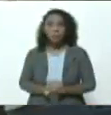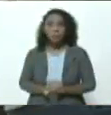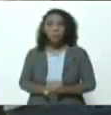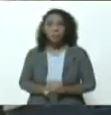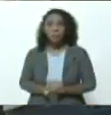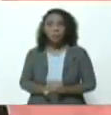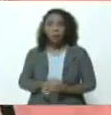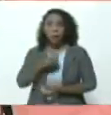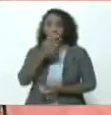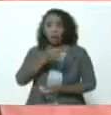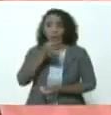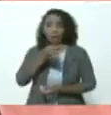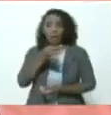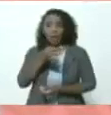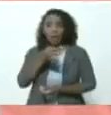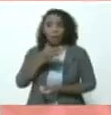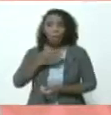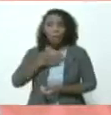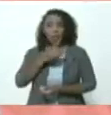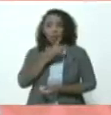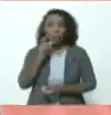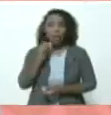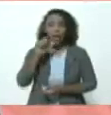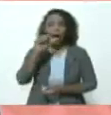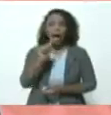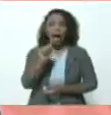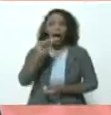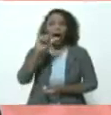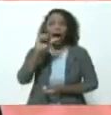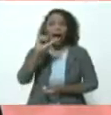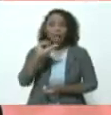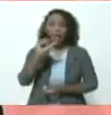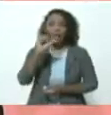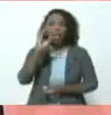Hola, buenas tardes. Mi nombre es Asdrúbal Blanco.